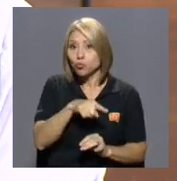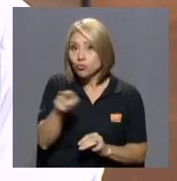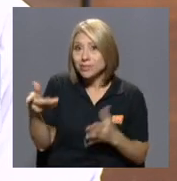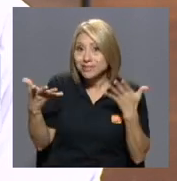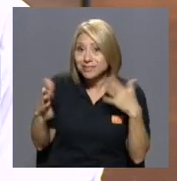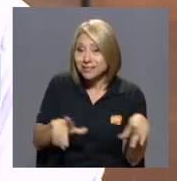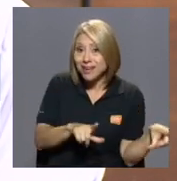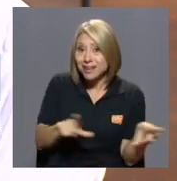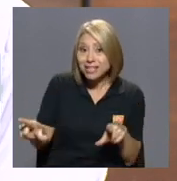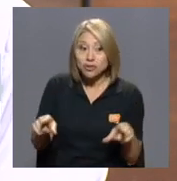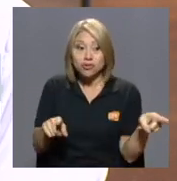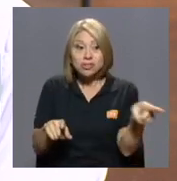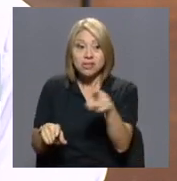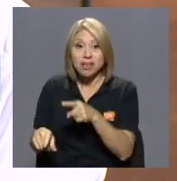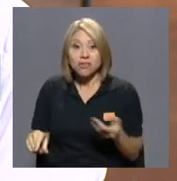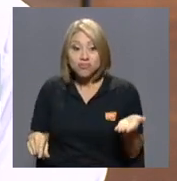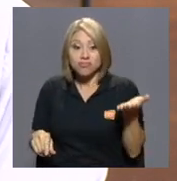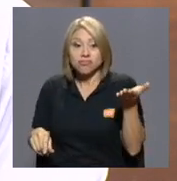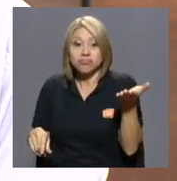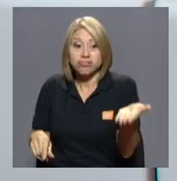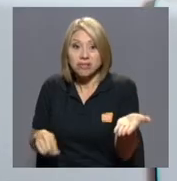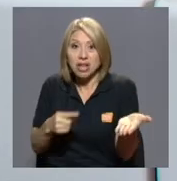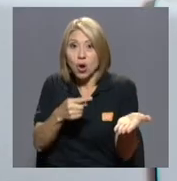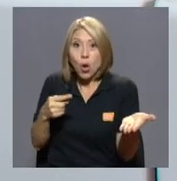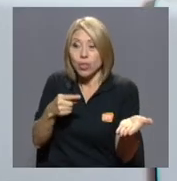contraargumento? ¿Cuáles son los argumentos contrarios a ustedes?